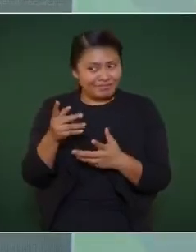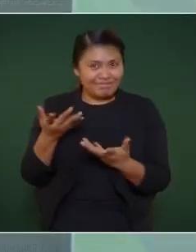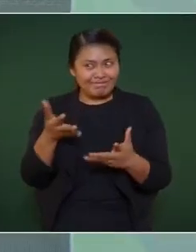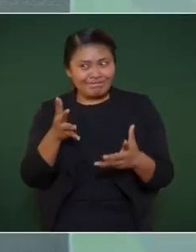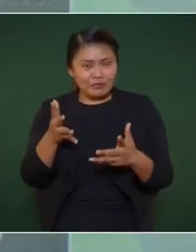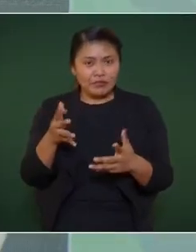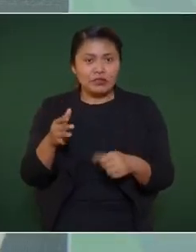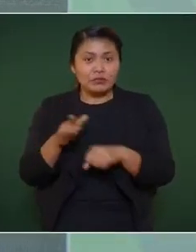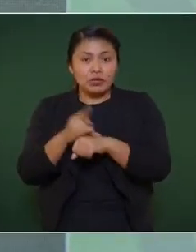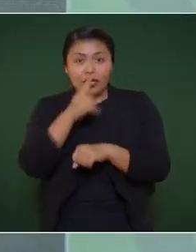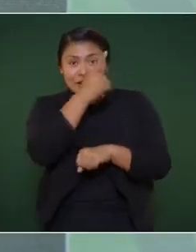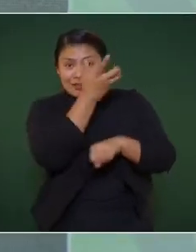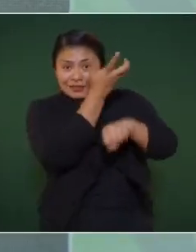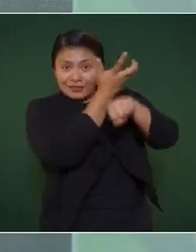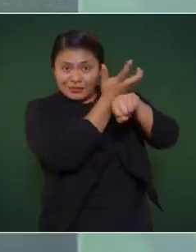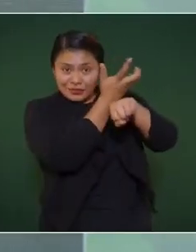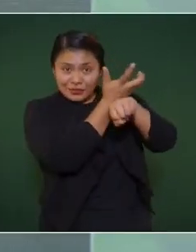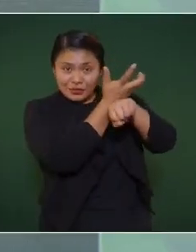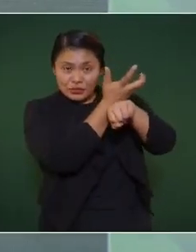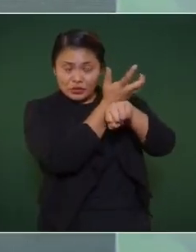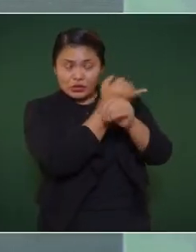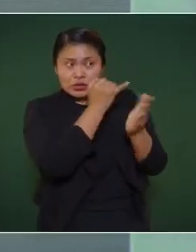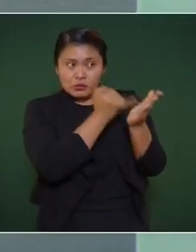no las quieren mover,